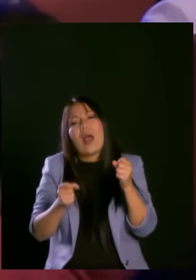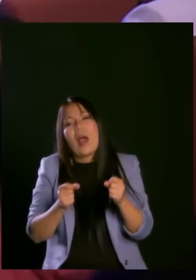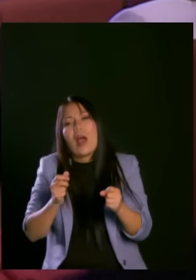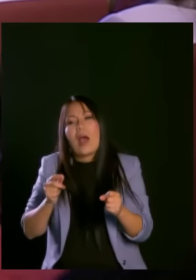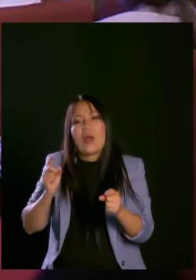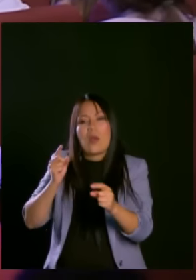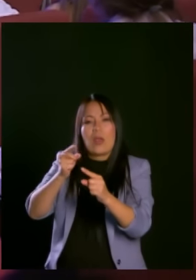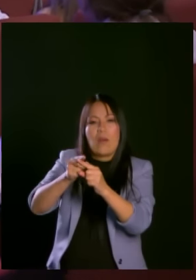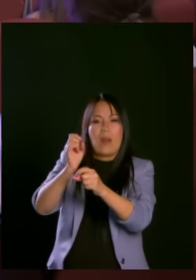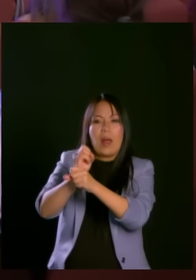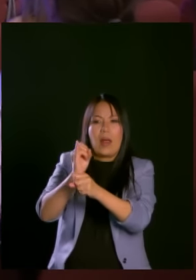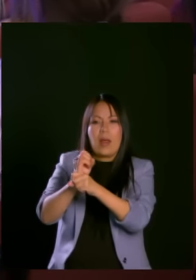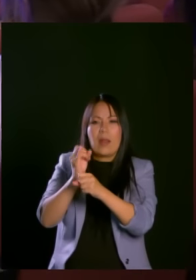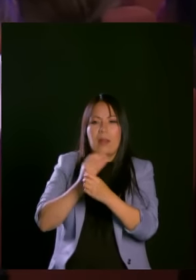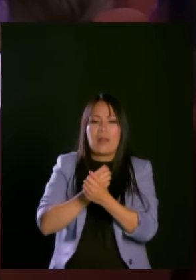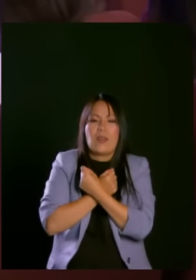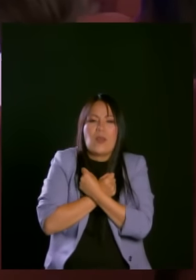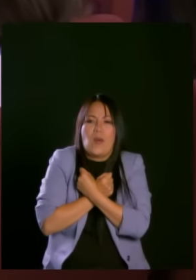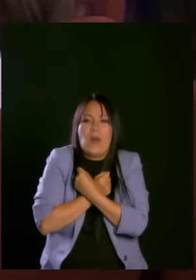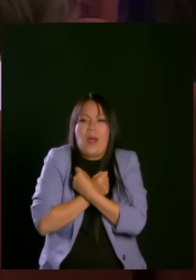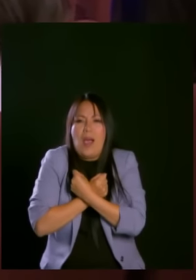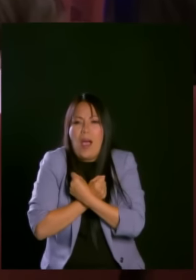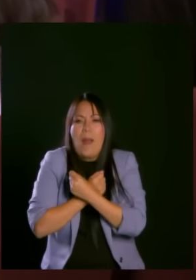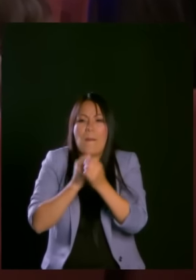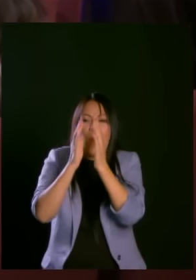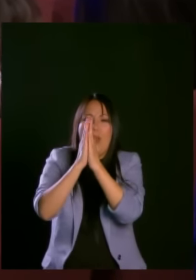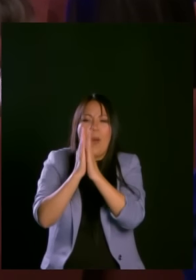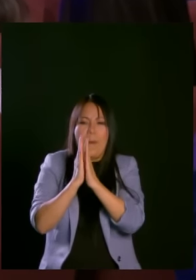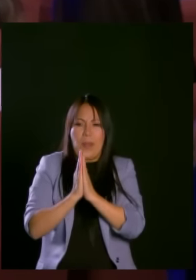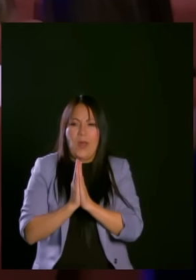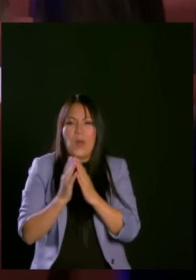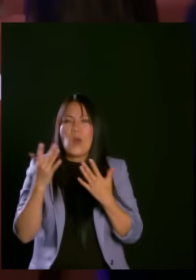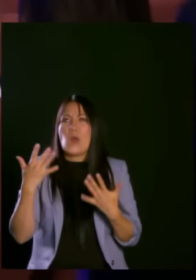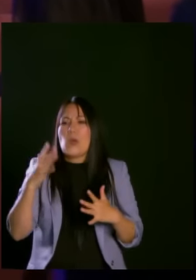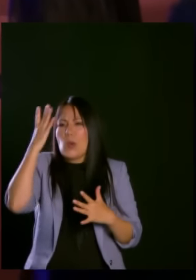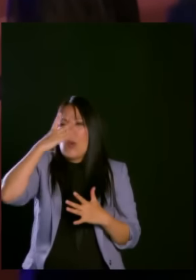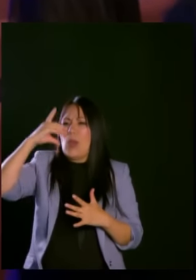Amo los domingos. Usted no sabe cuántas cosas me resolvió Dios a mí los domingos.